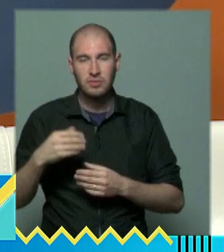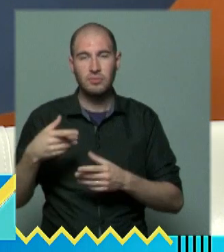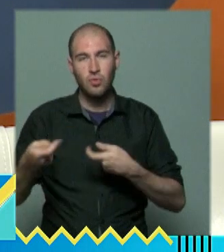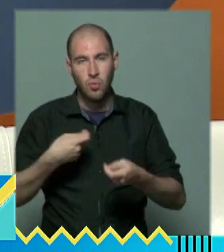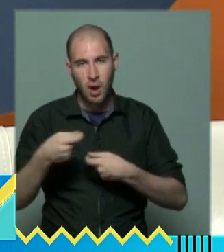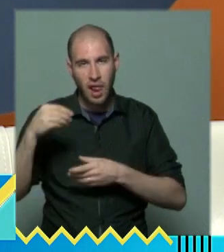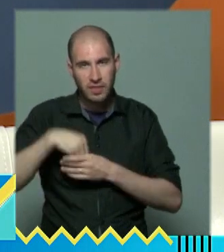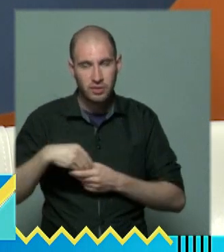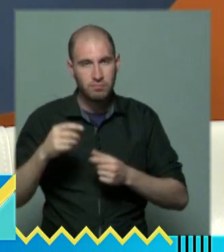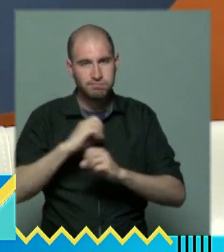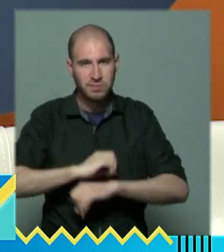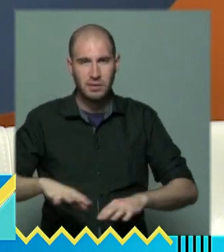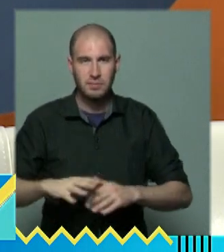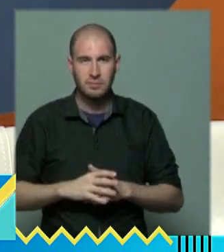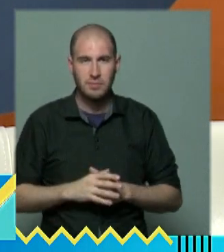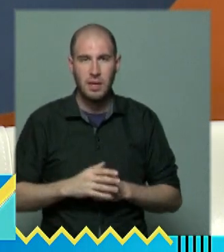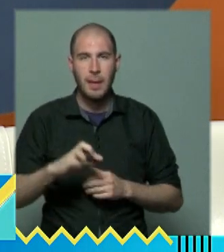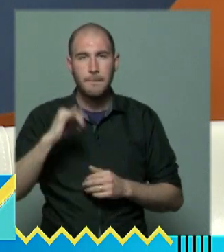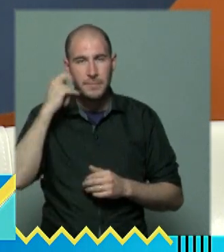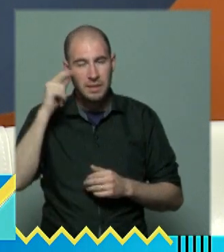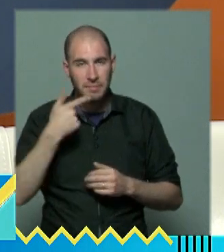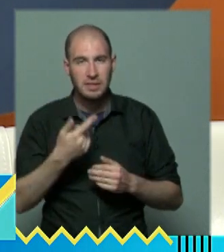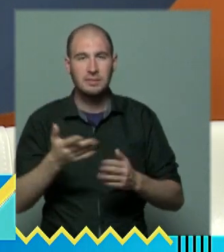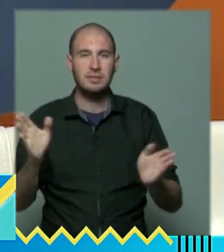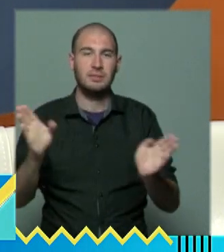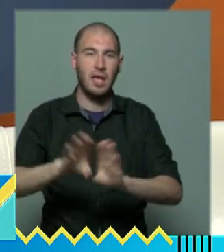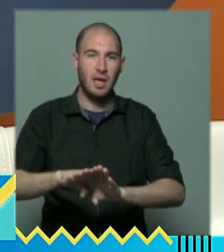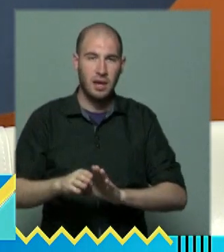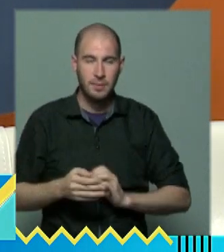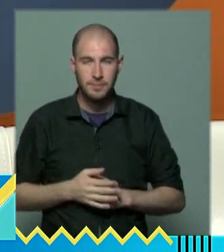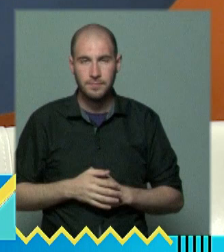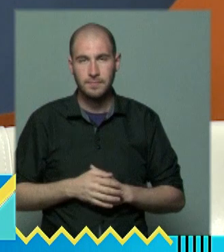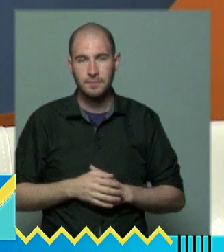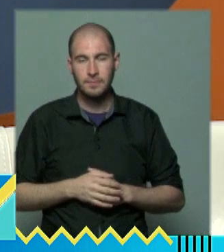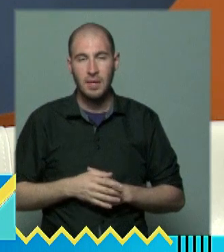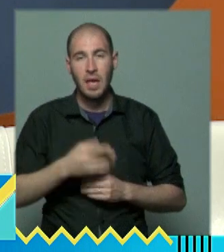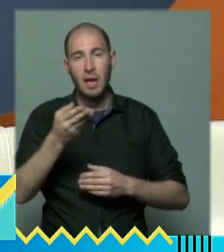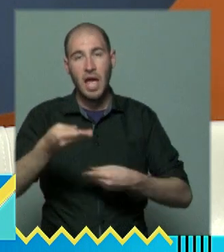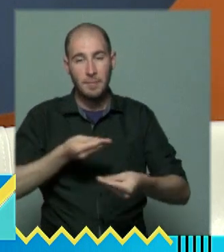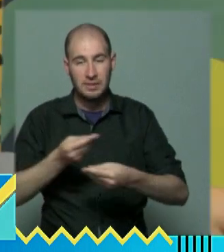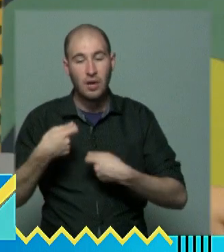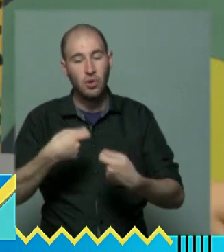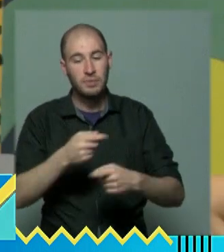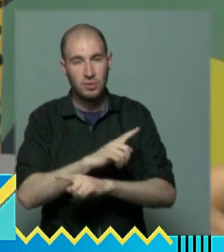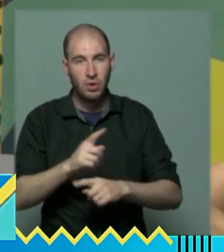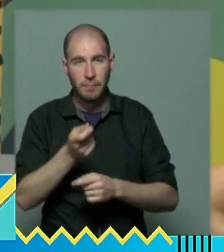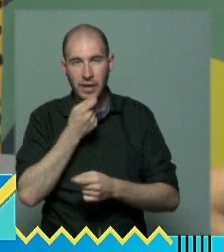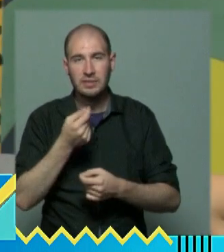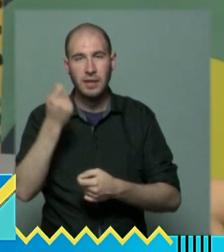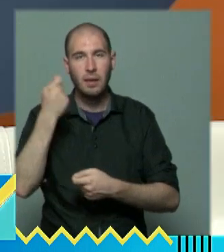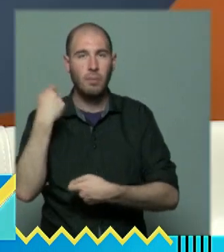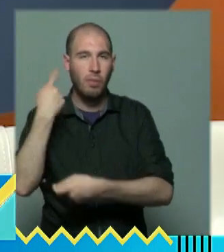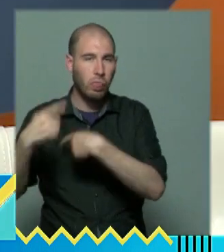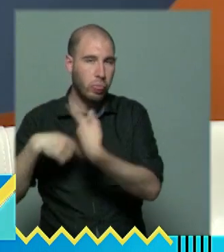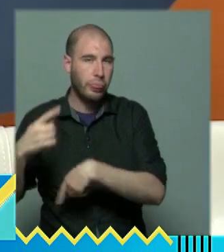que las pymes bajen sus persianas, digo, que los empresarios en vez de invertir jueguen a la timba